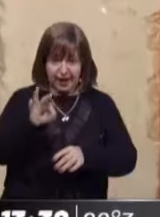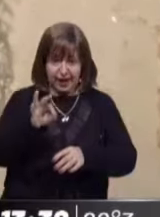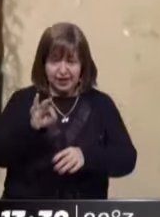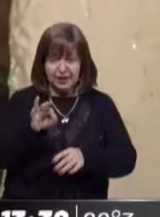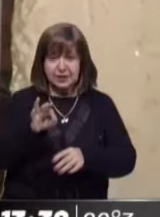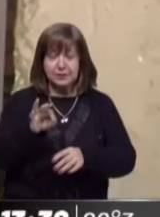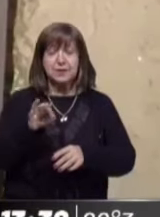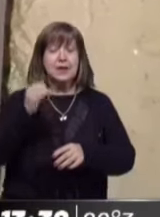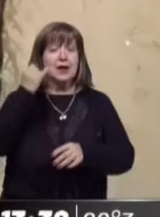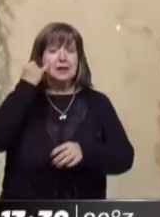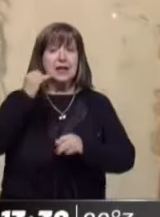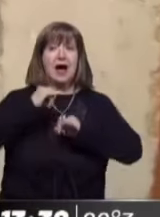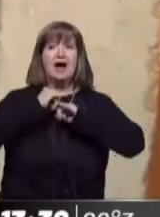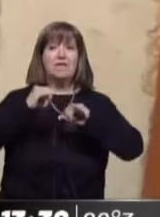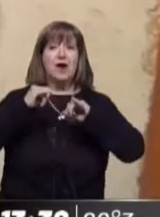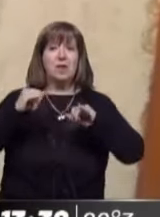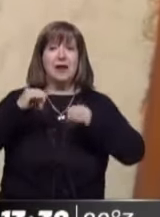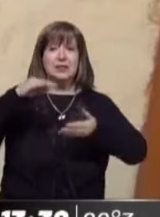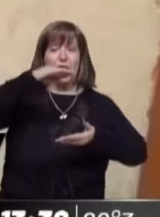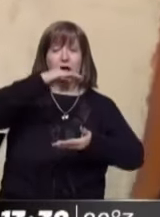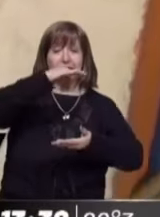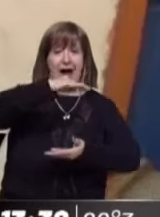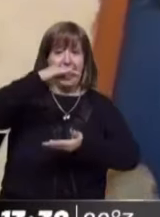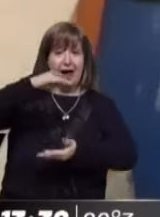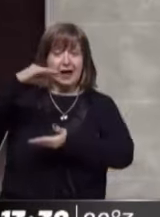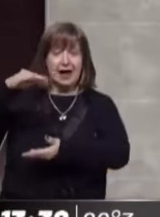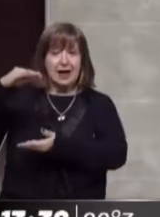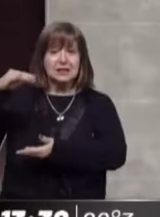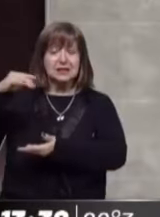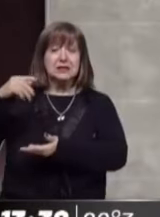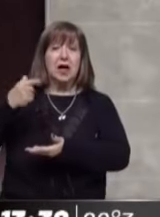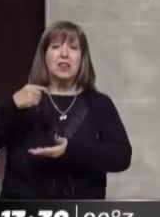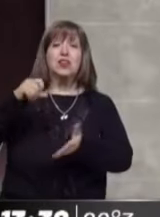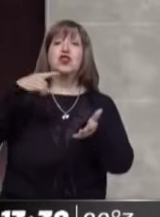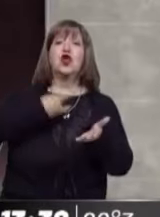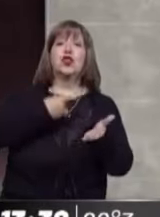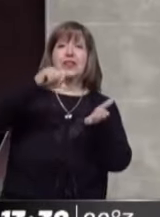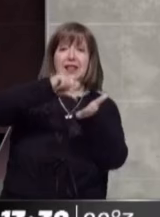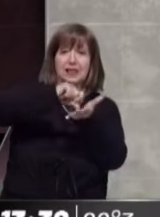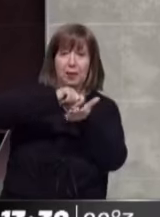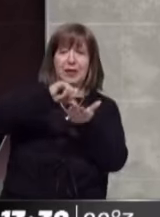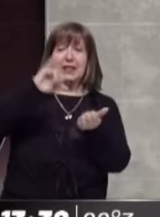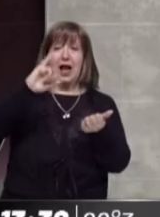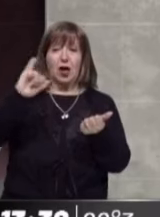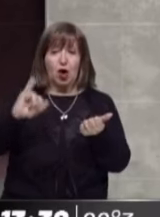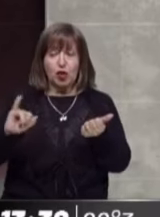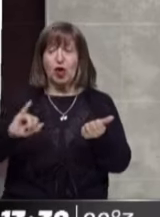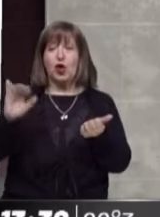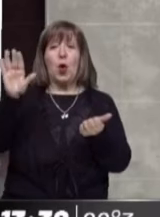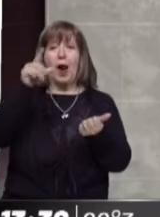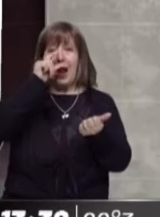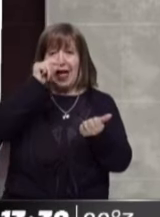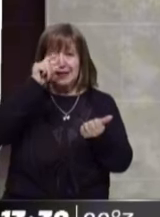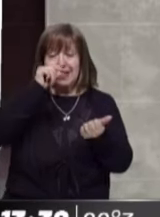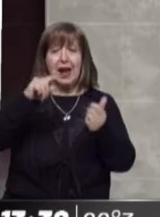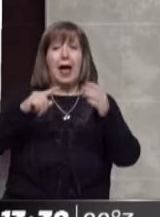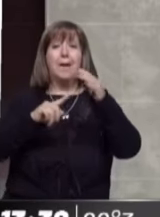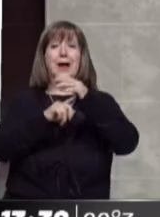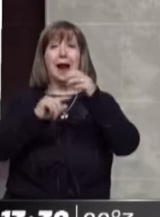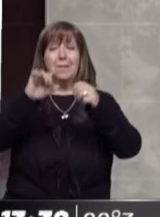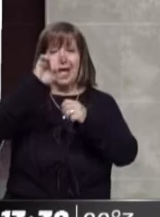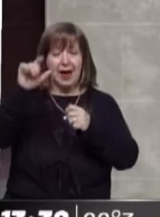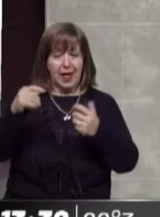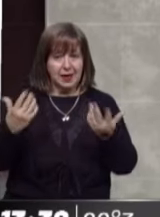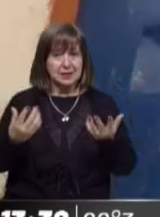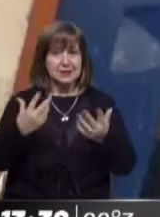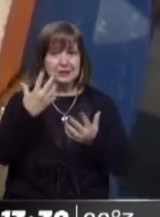a las publicaciones, las cajas de leche en polvo se pueden adquirir en Capital, Godoy Cruz, Las Heras, Palmira.